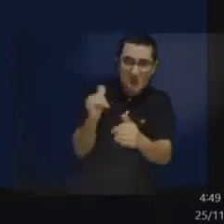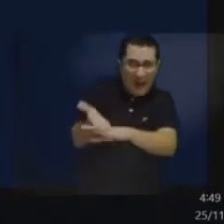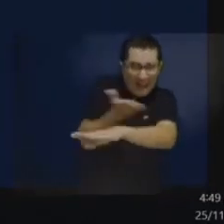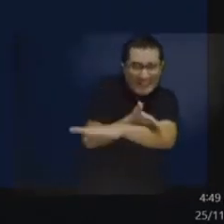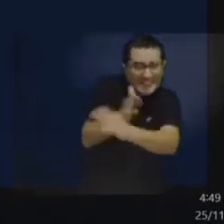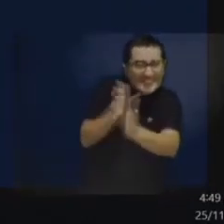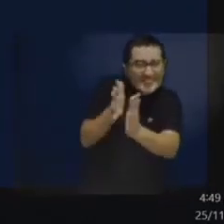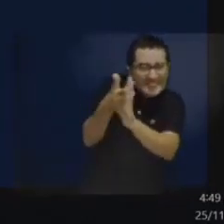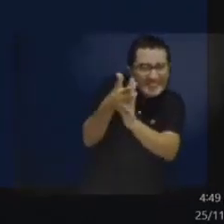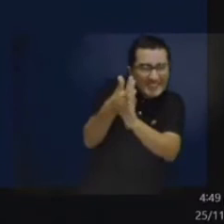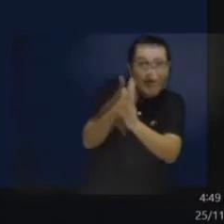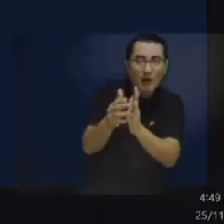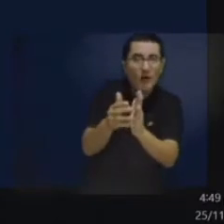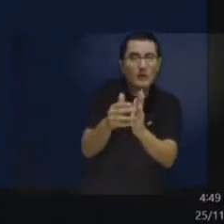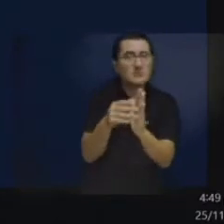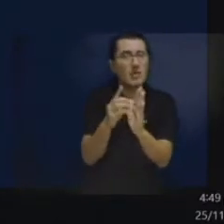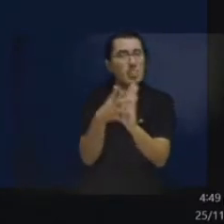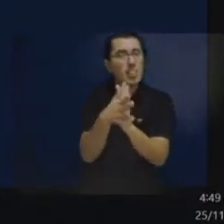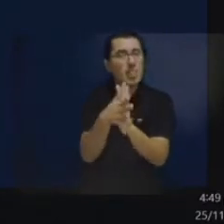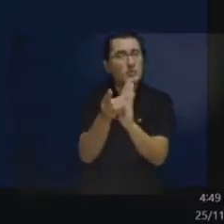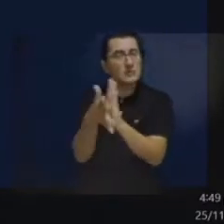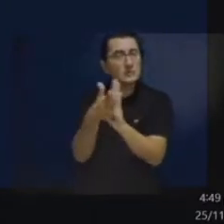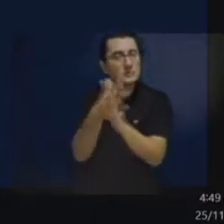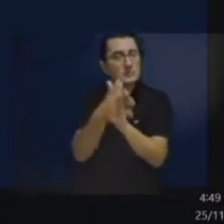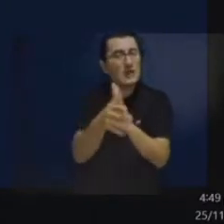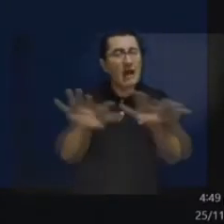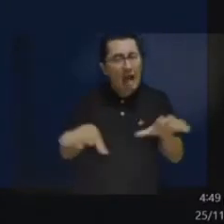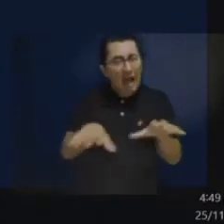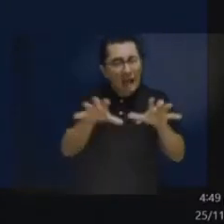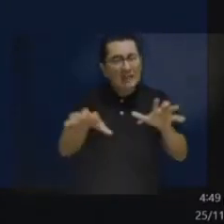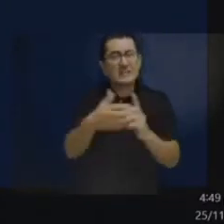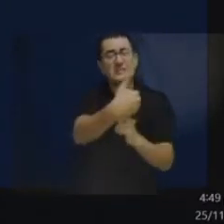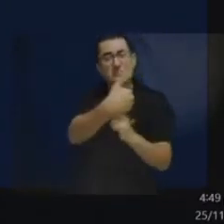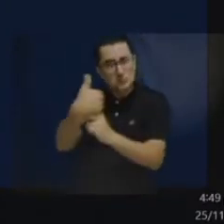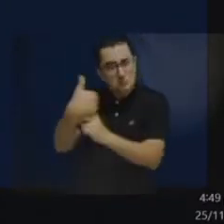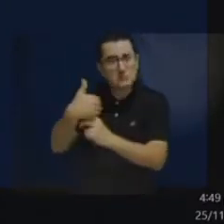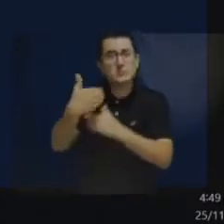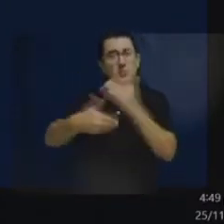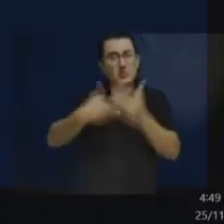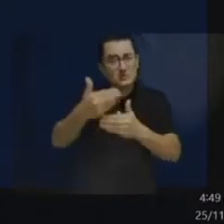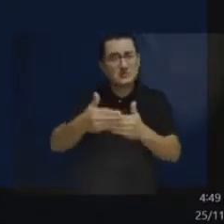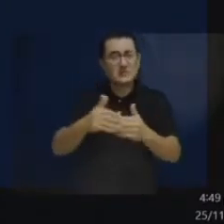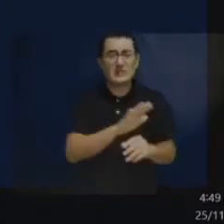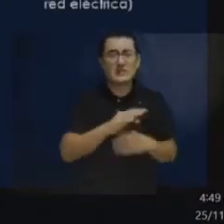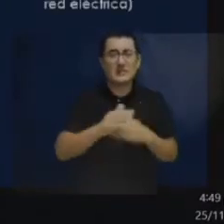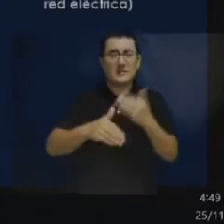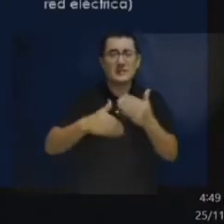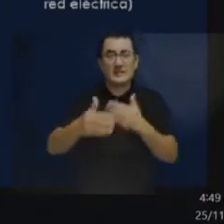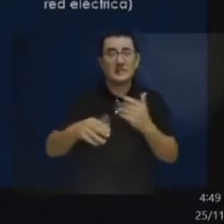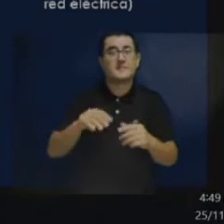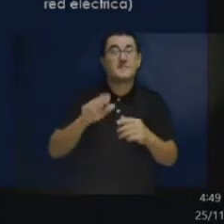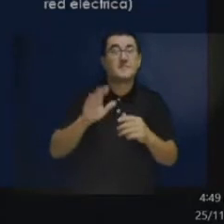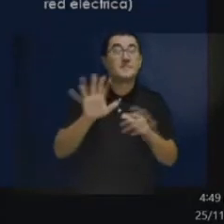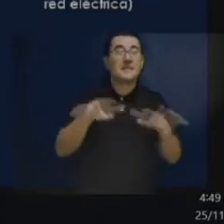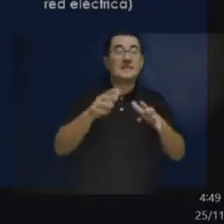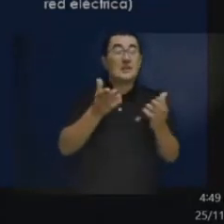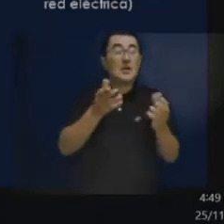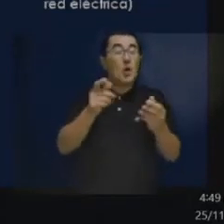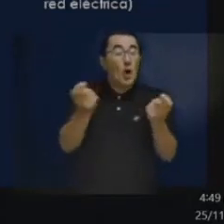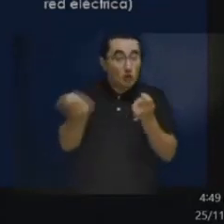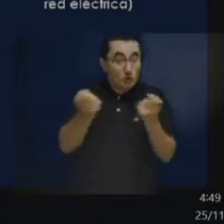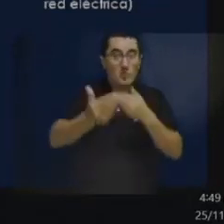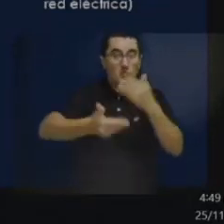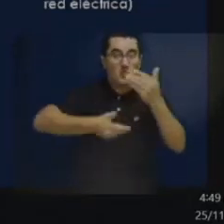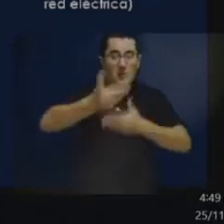datos para poder hacer las actividades de protección del servicio, para poder hacer actividades de telecontrol, para poder todas las etapas